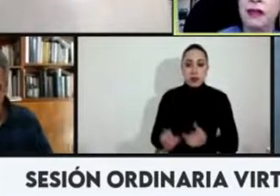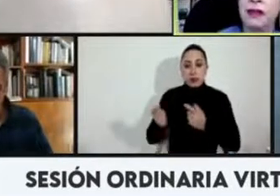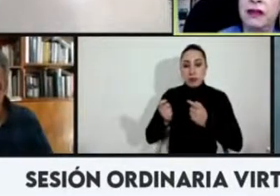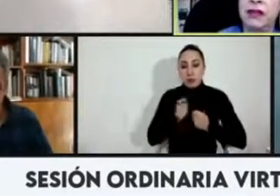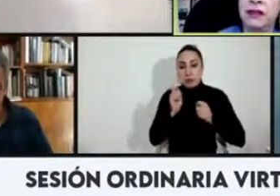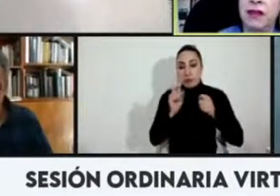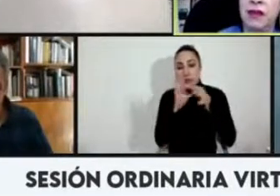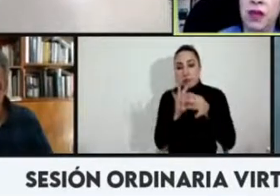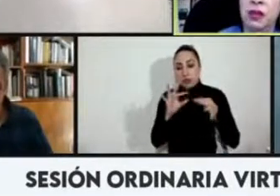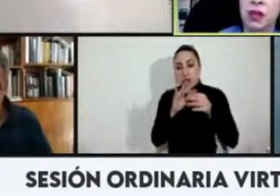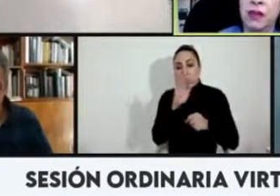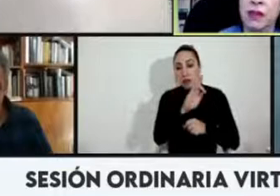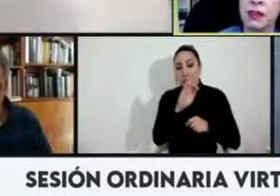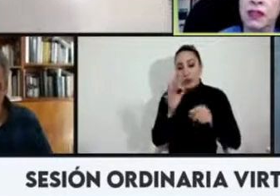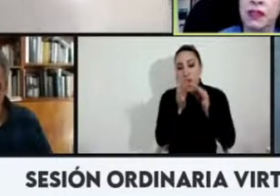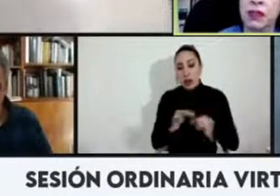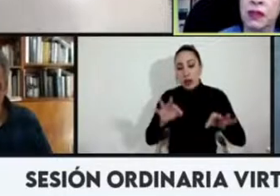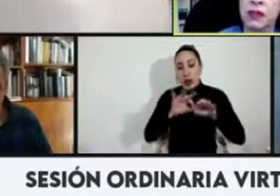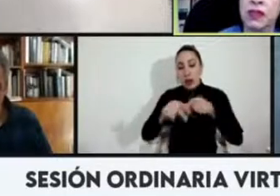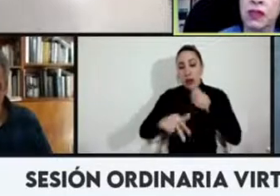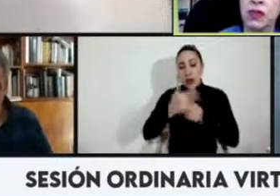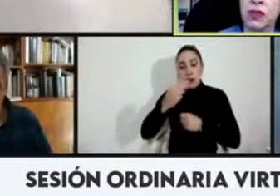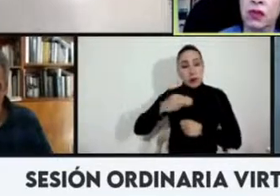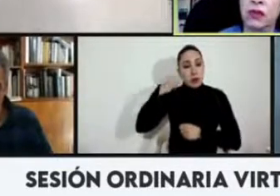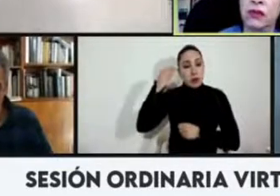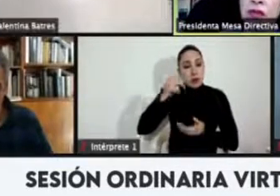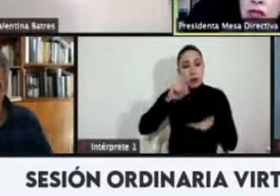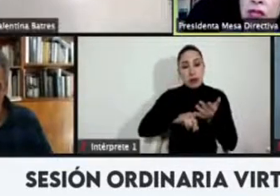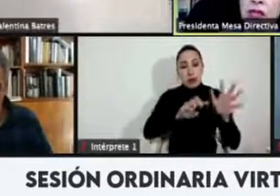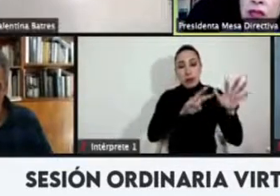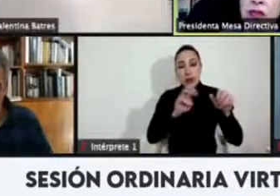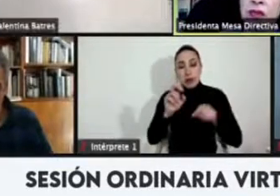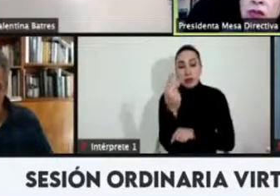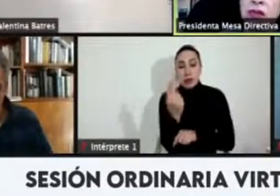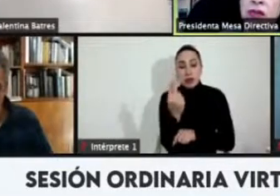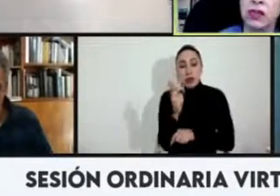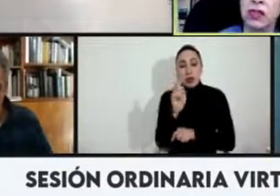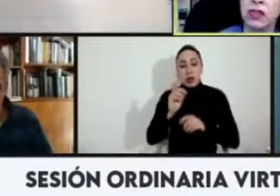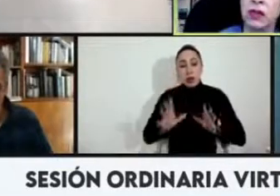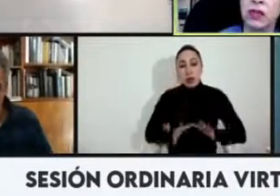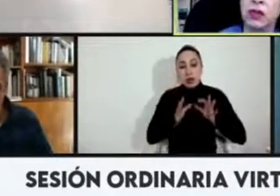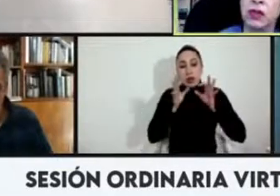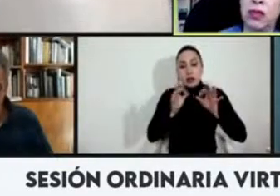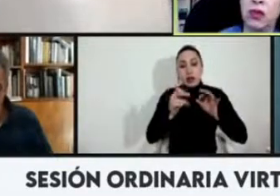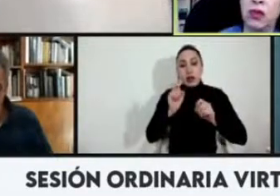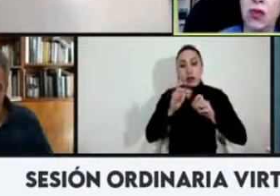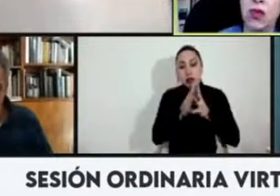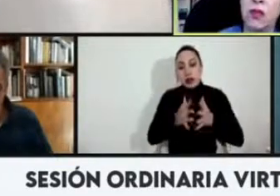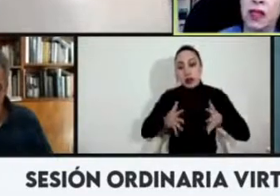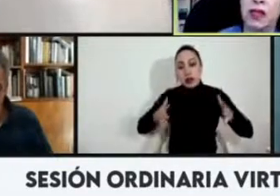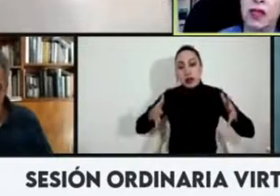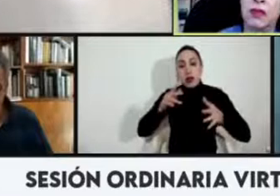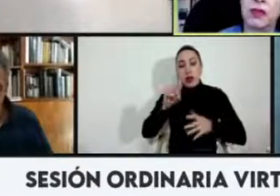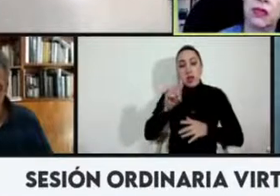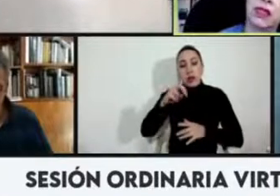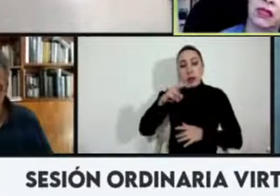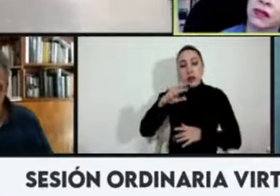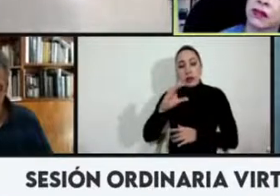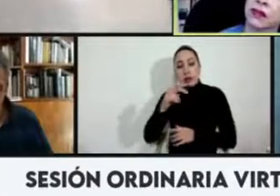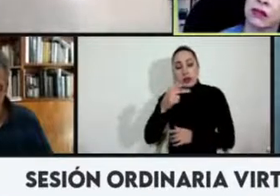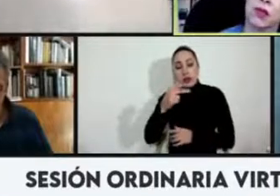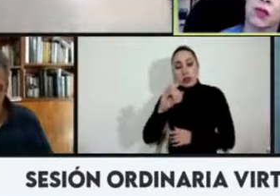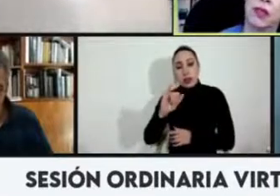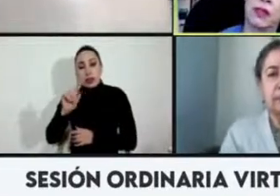13 de marzo de 1325, se funda la Gran Tenochtitlán, suscrita por el diputado Miguel Ángel Macedo Escartín, integrante del